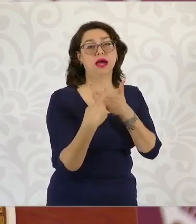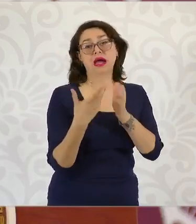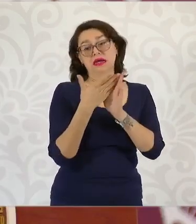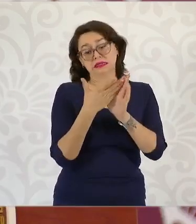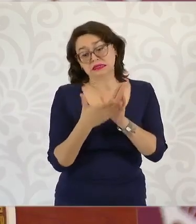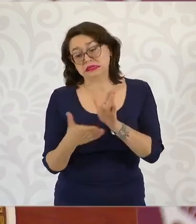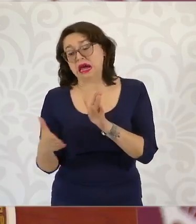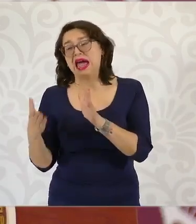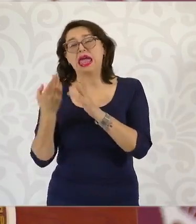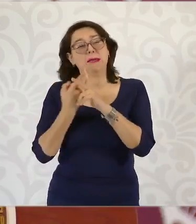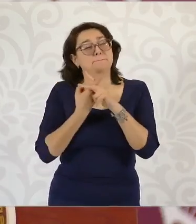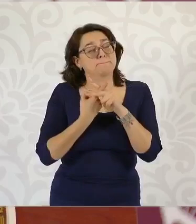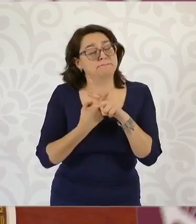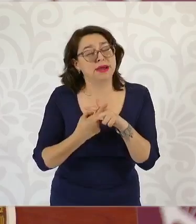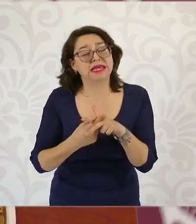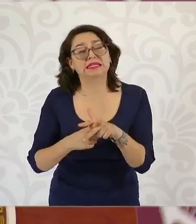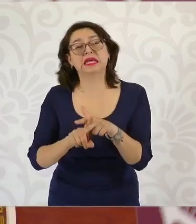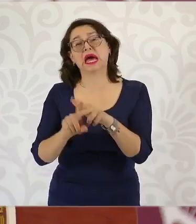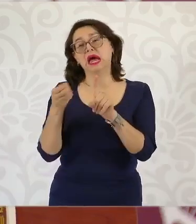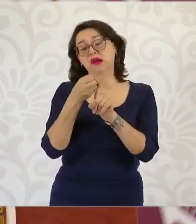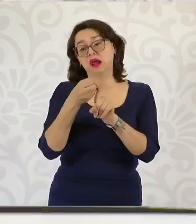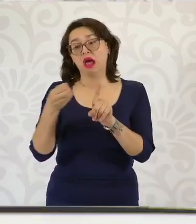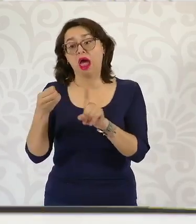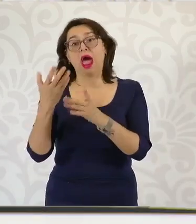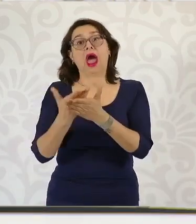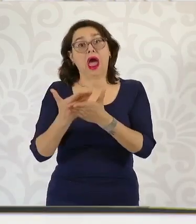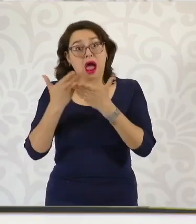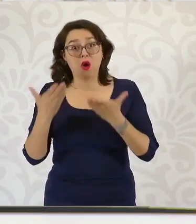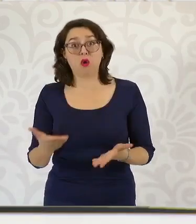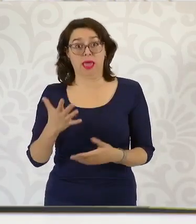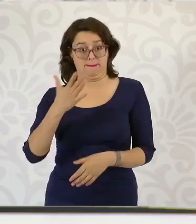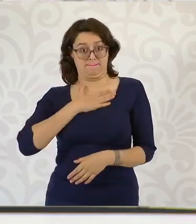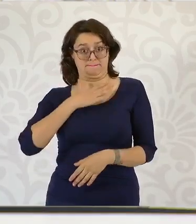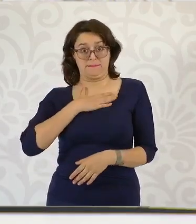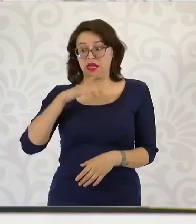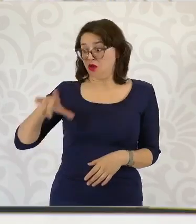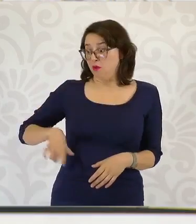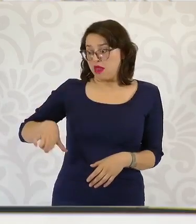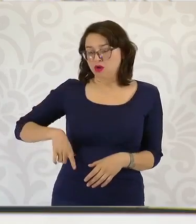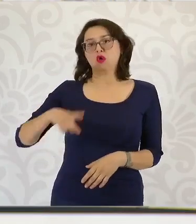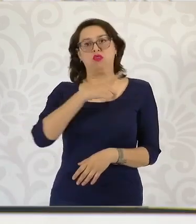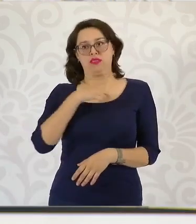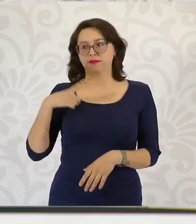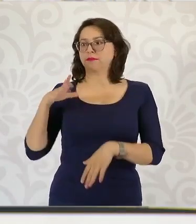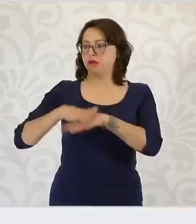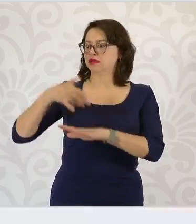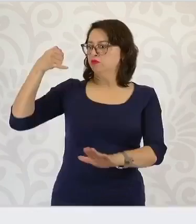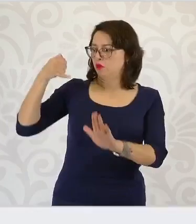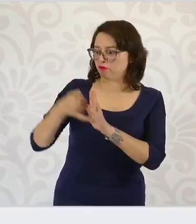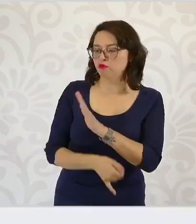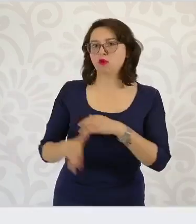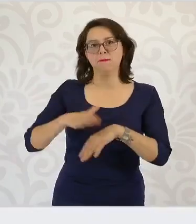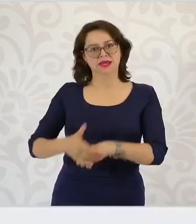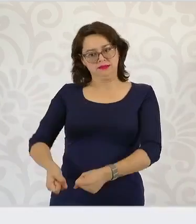al mismo tiempo garantizar pues todo el abasto de medicamentos. Que la compra de los medicamentos, como